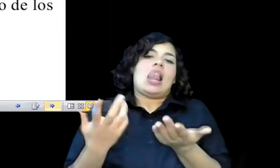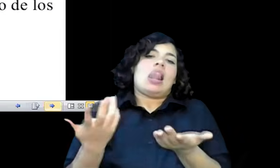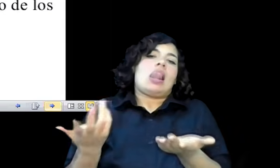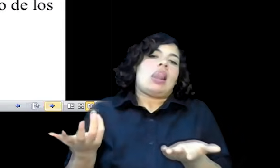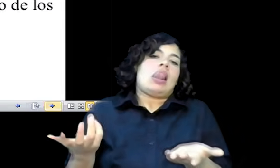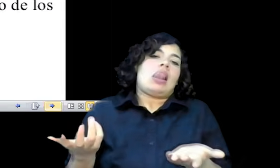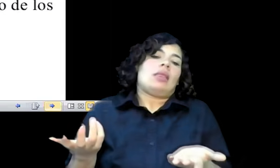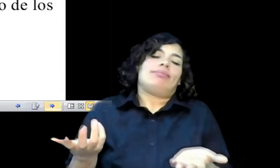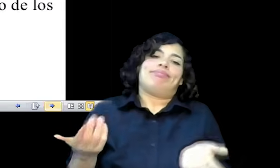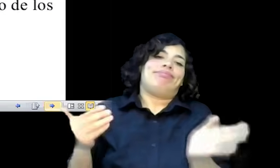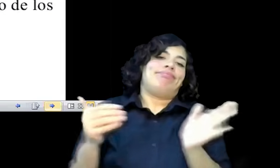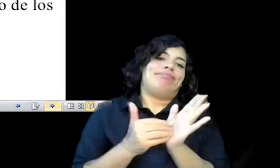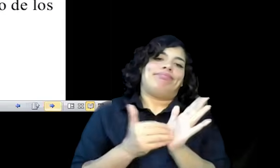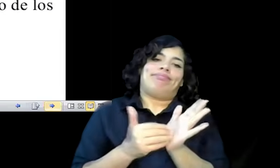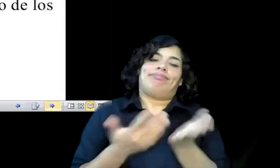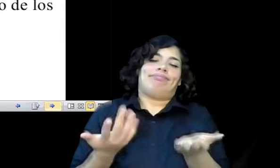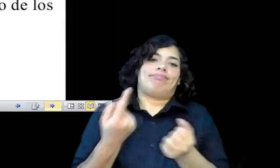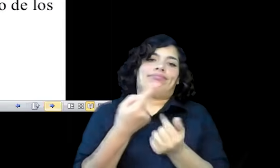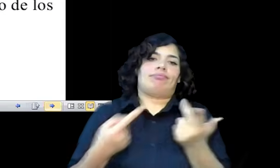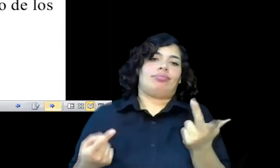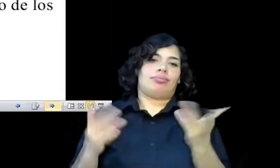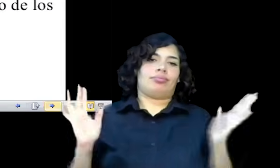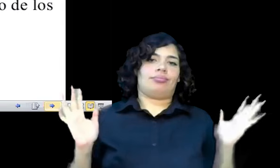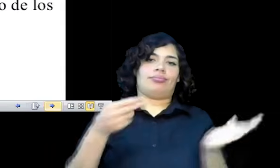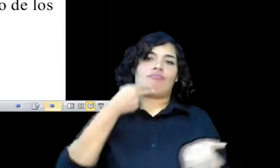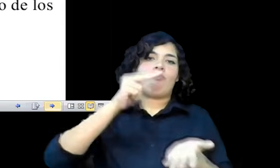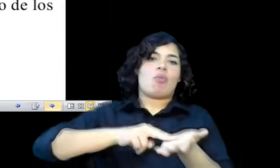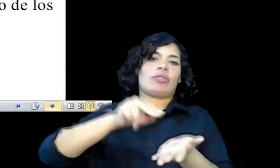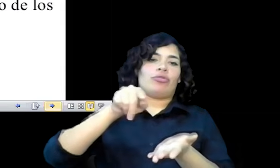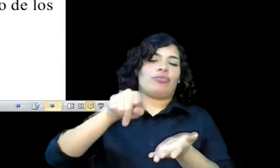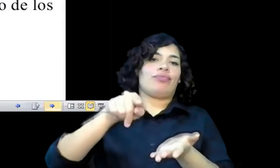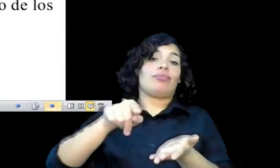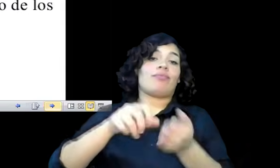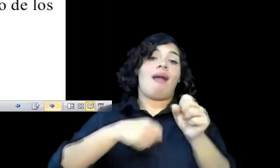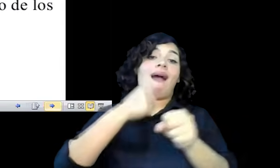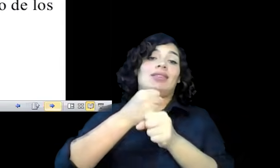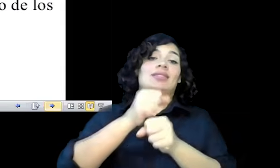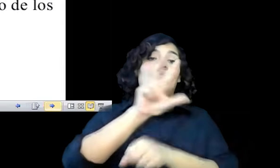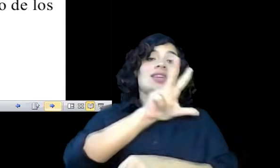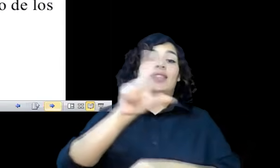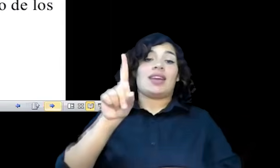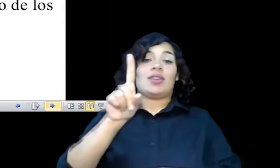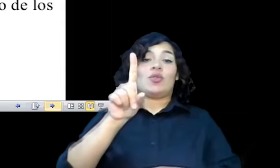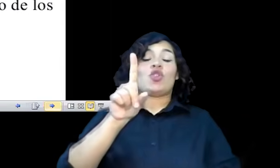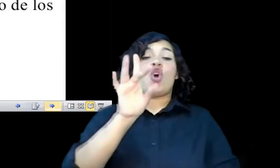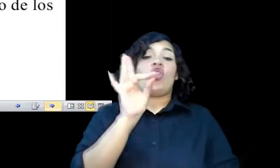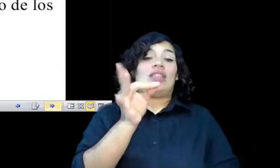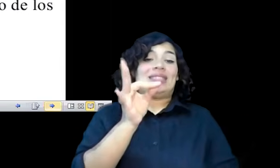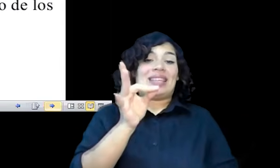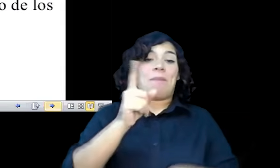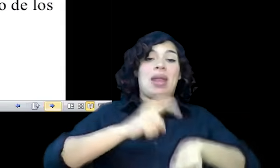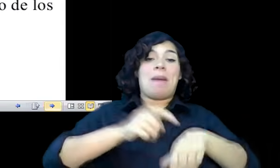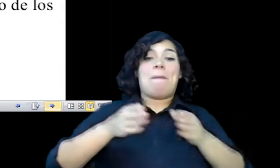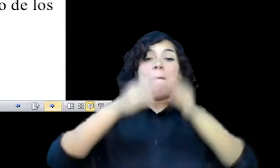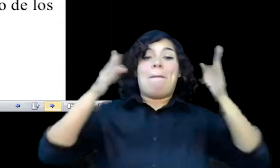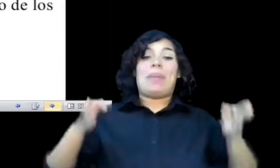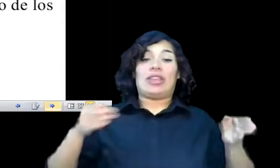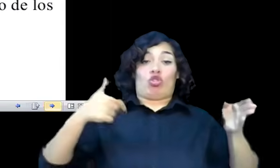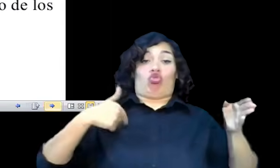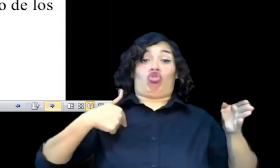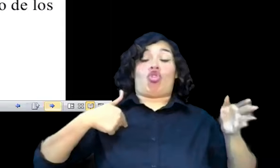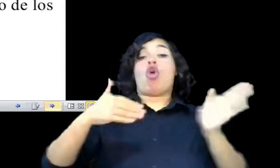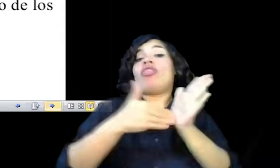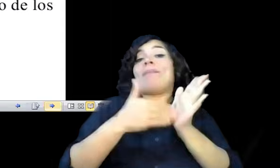de la comparación, el valor fiscal al 31 de diciembre, ¿sí?, del periodo que